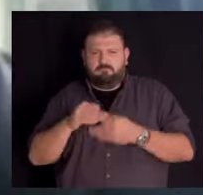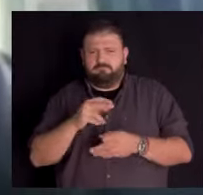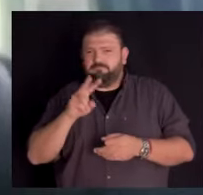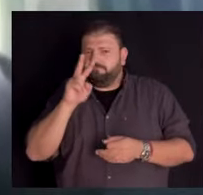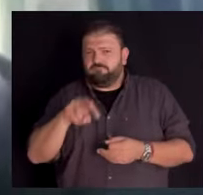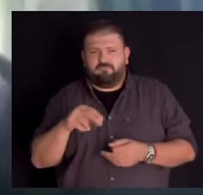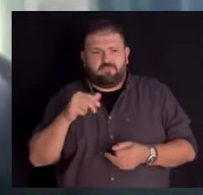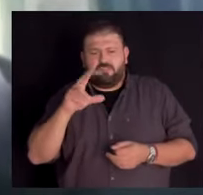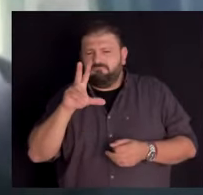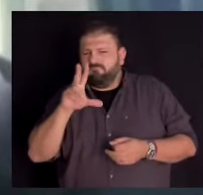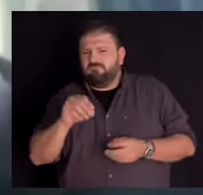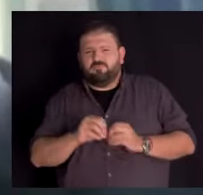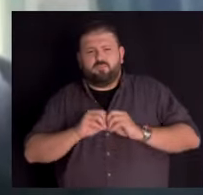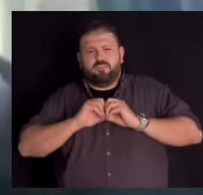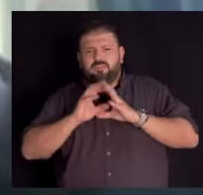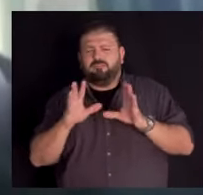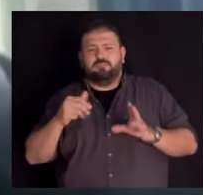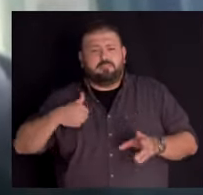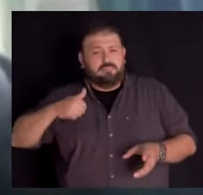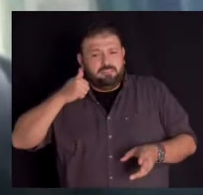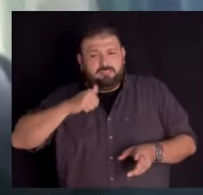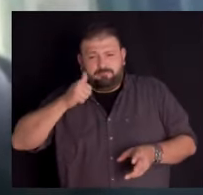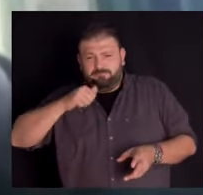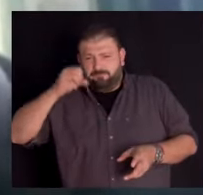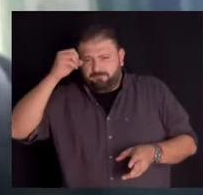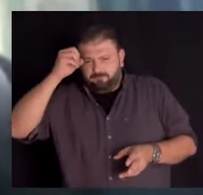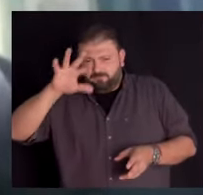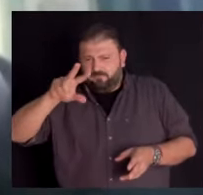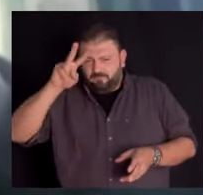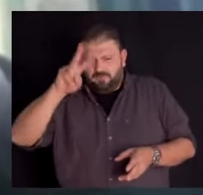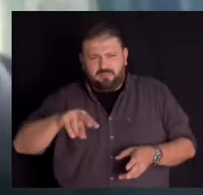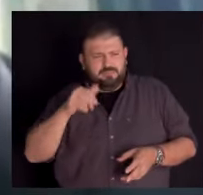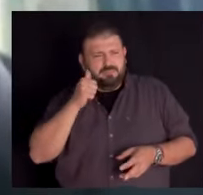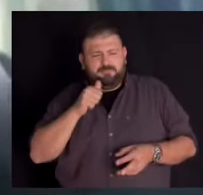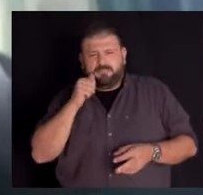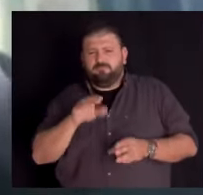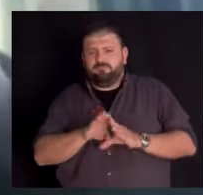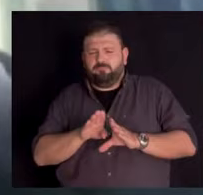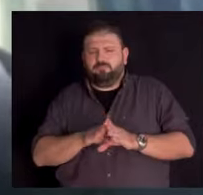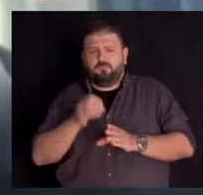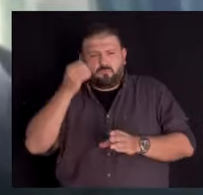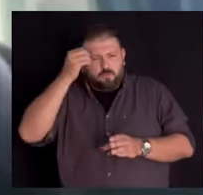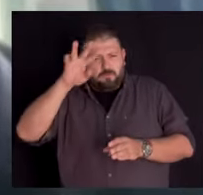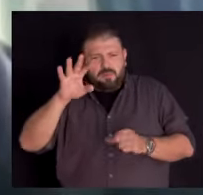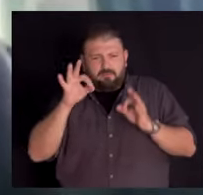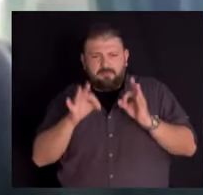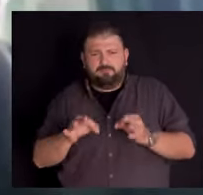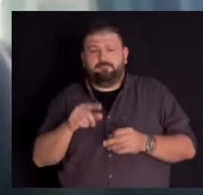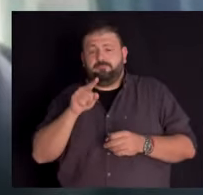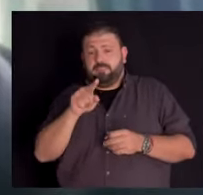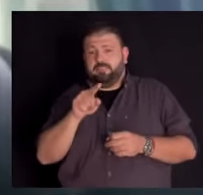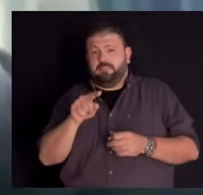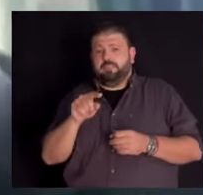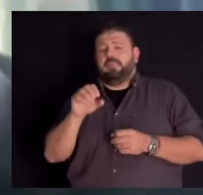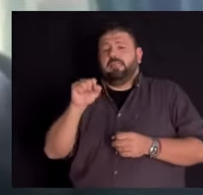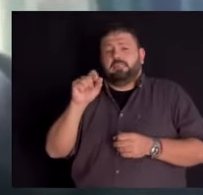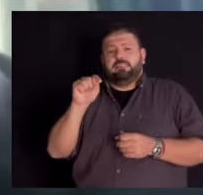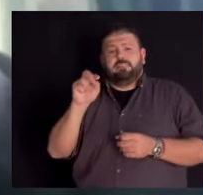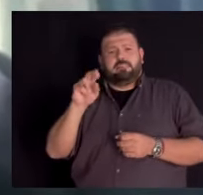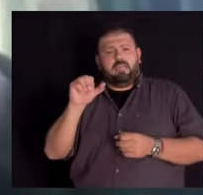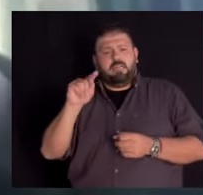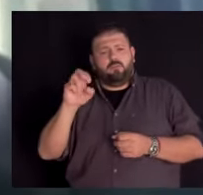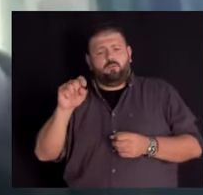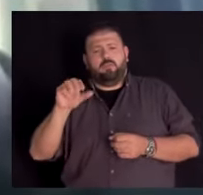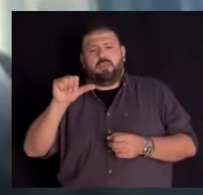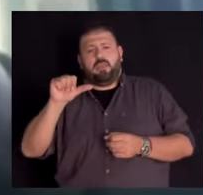cabe duda en la frase de que OmniLife, solo OmniLife supera OmniLife. El extracto de maca tiene mucho que ver con nuestro